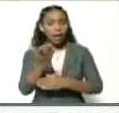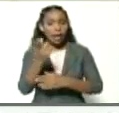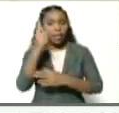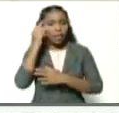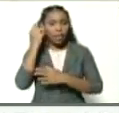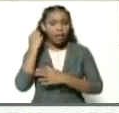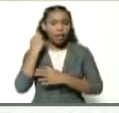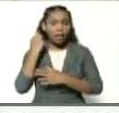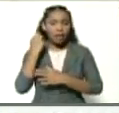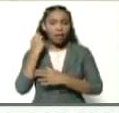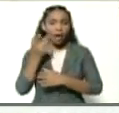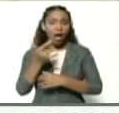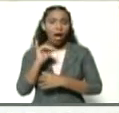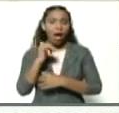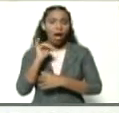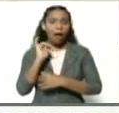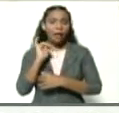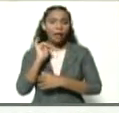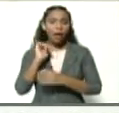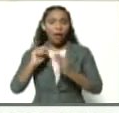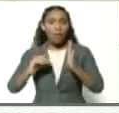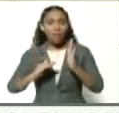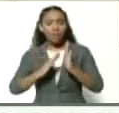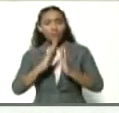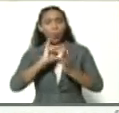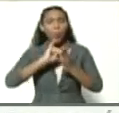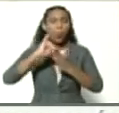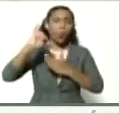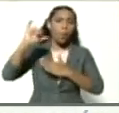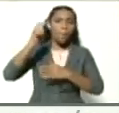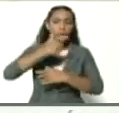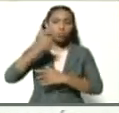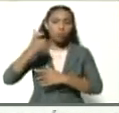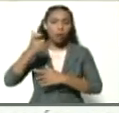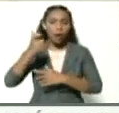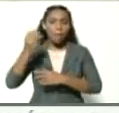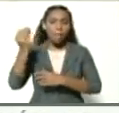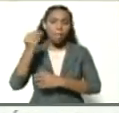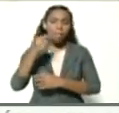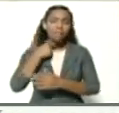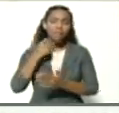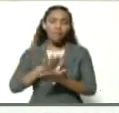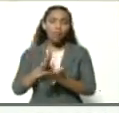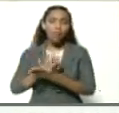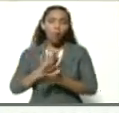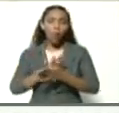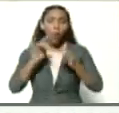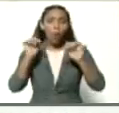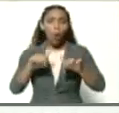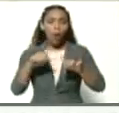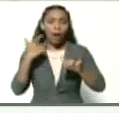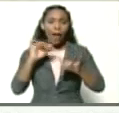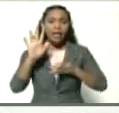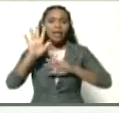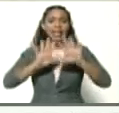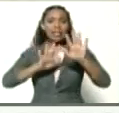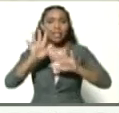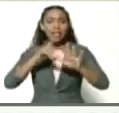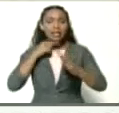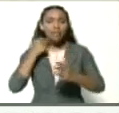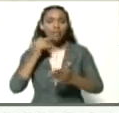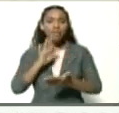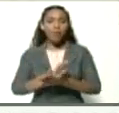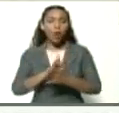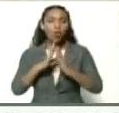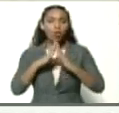ayer tuvimos el pico más alto de fallecidos. Hoy, lamentablemente, tenemos 15 fallecidos